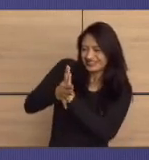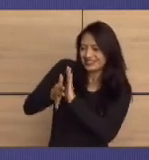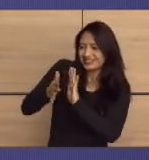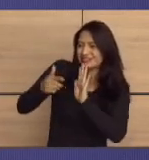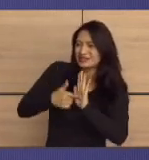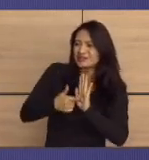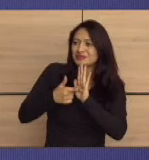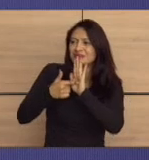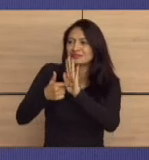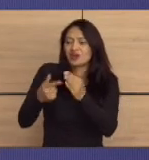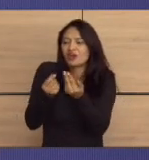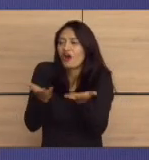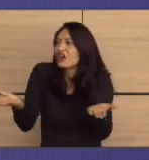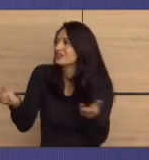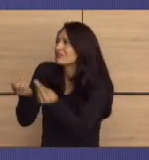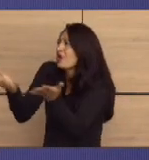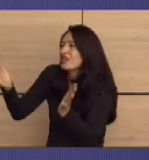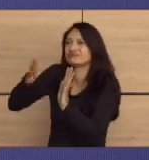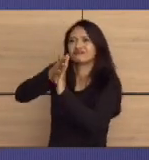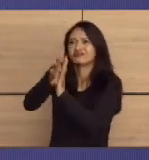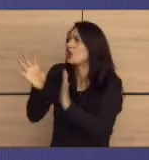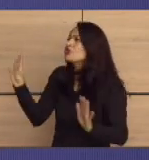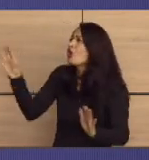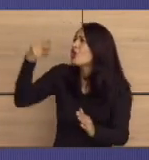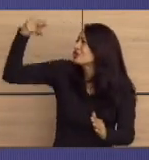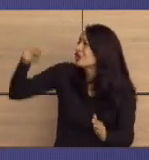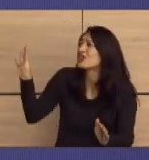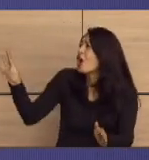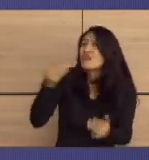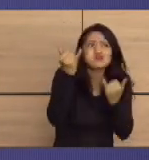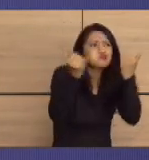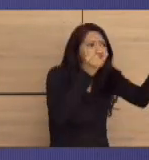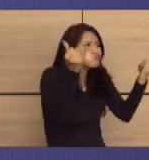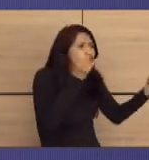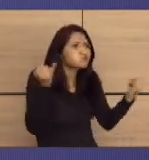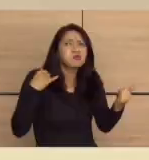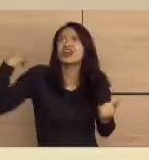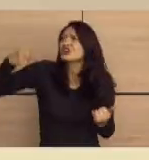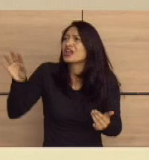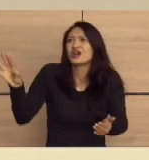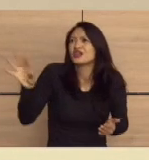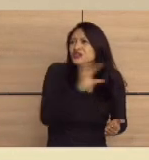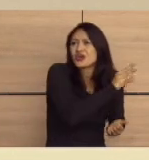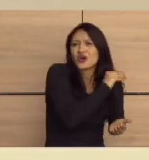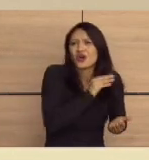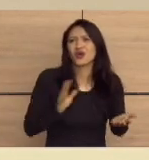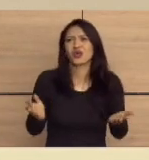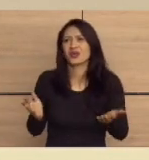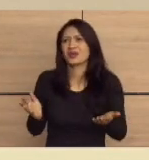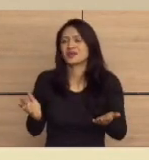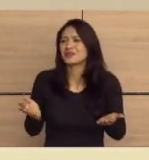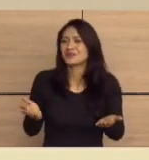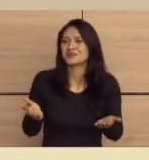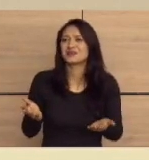de cualquier cosa. Todo es historizable, todo es historizable. Pero